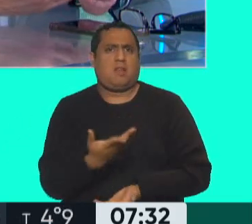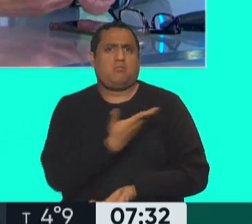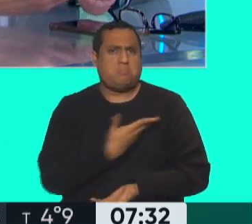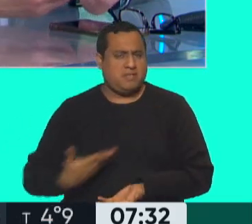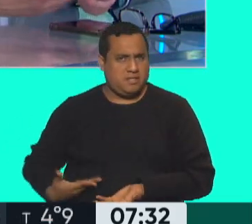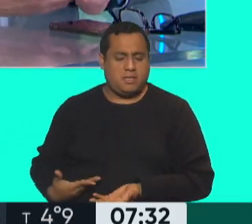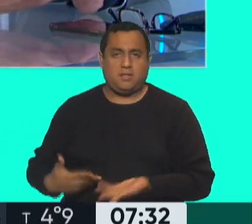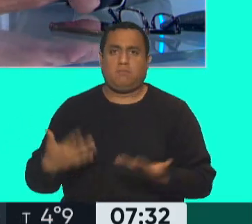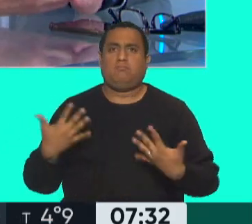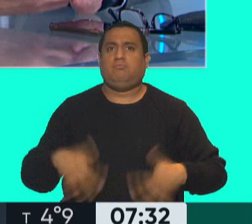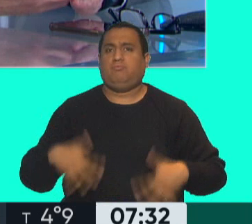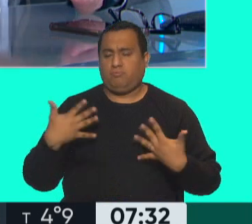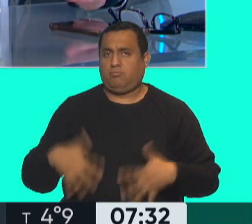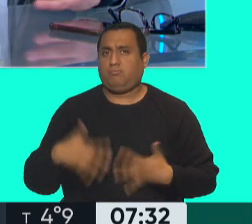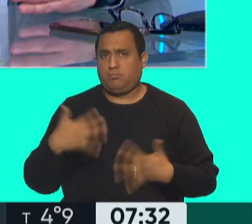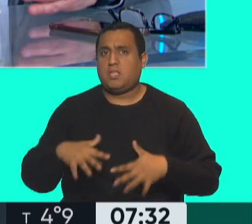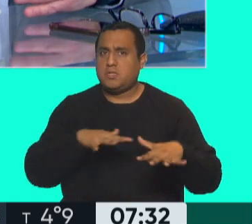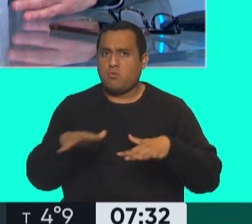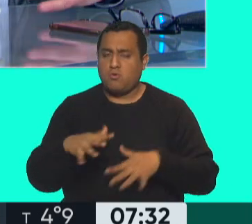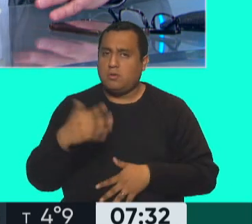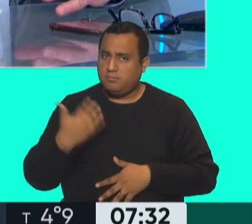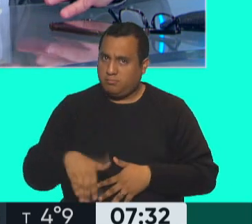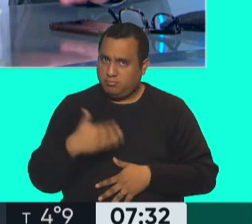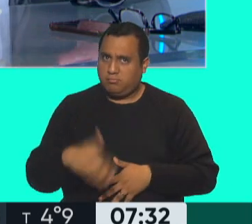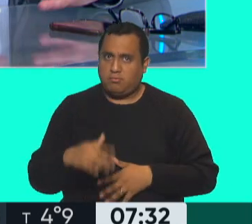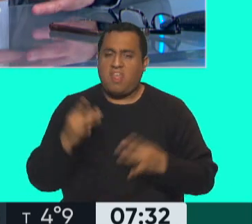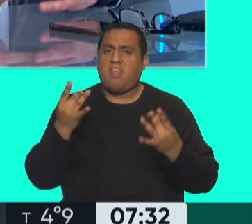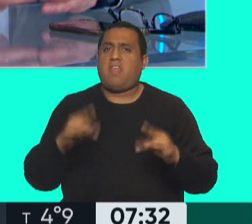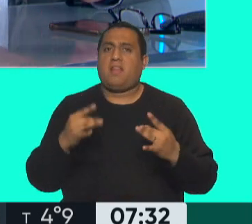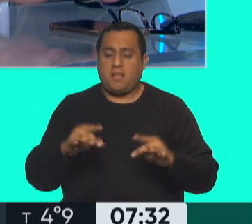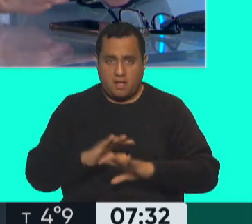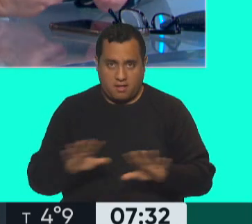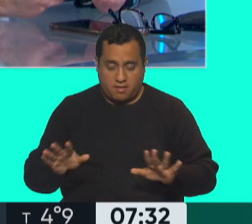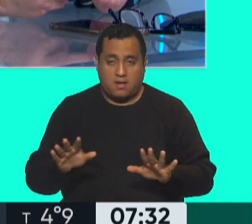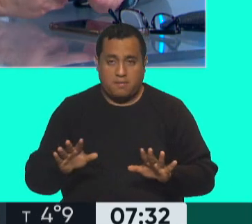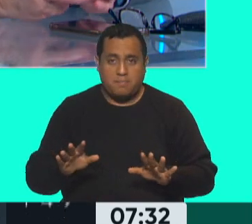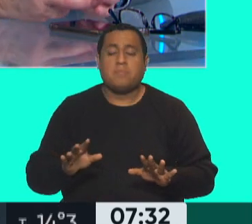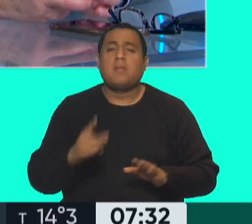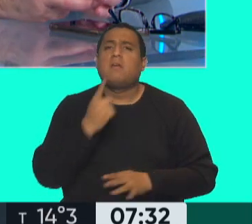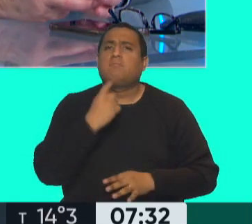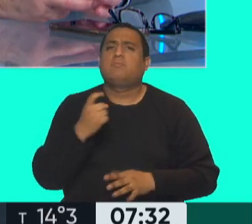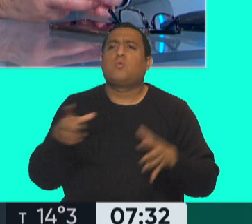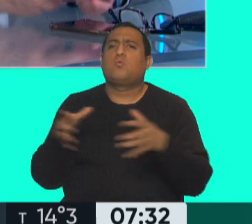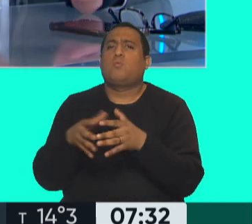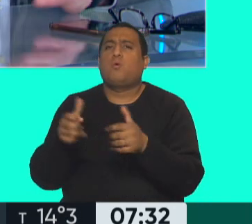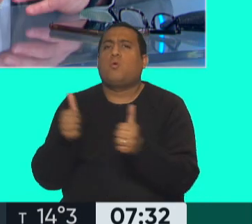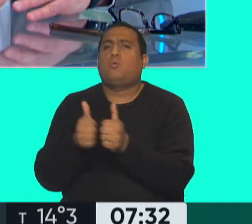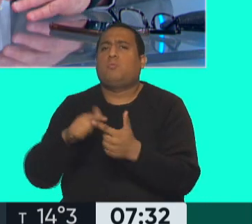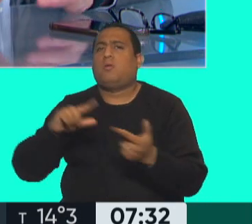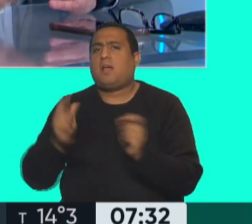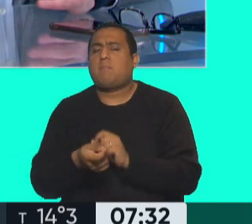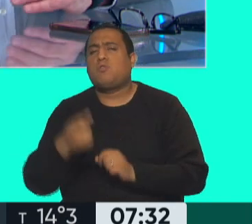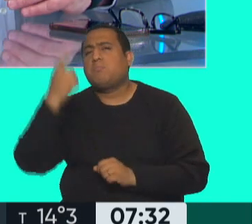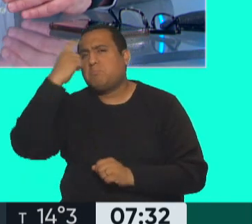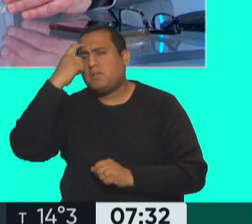y un hecho político muy fuerte que lo que termina haciendo es unificando una postura de juntos por el cambio lo mismo